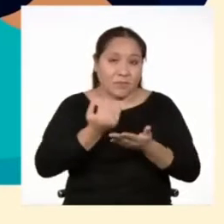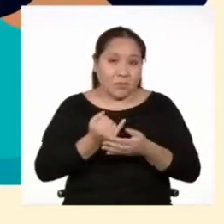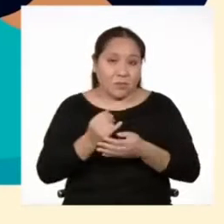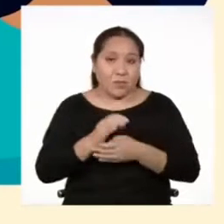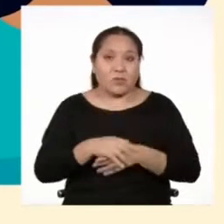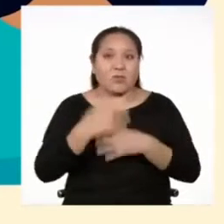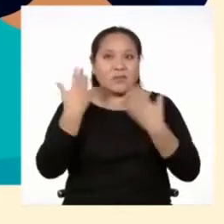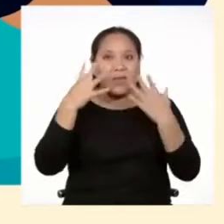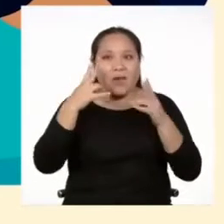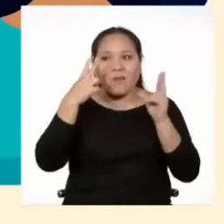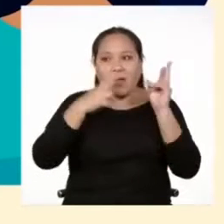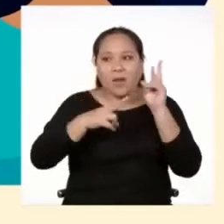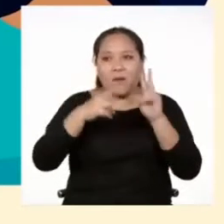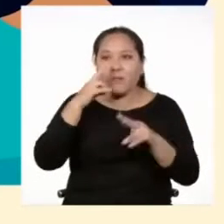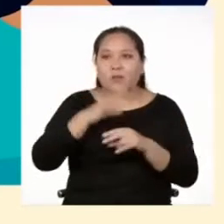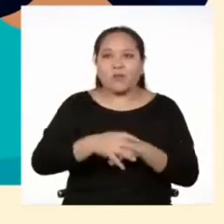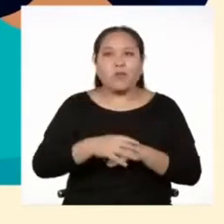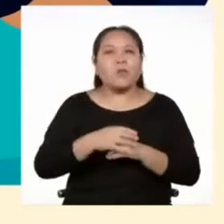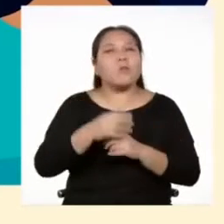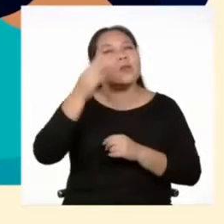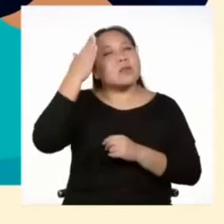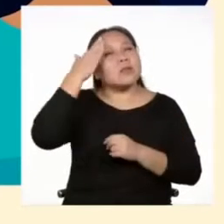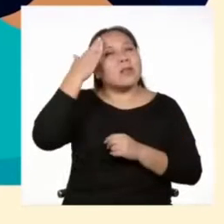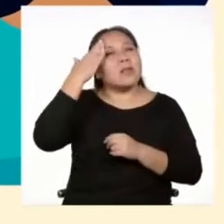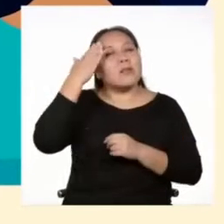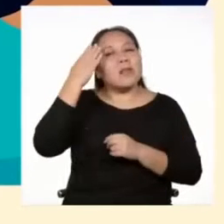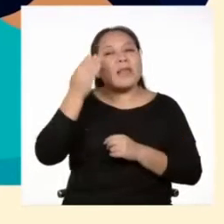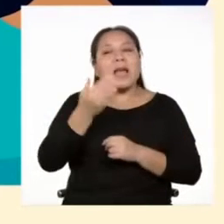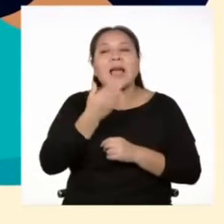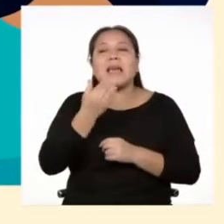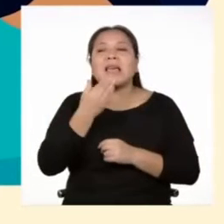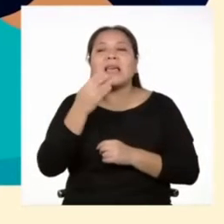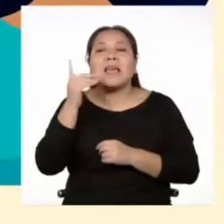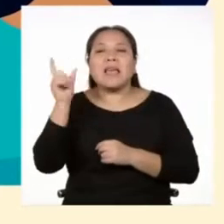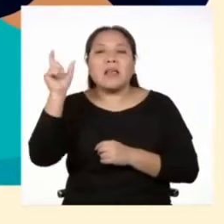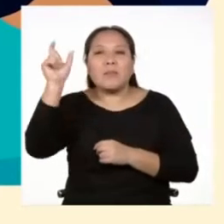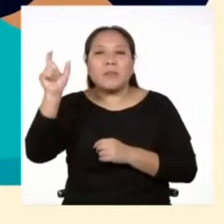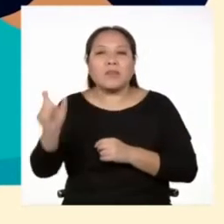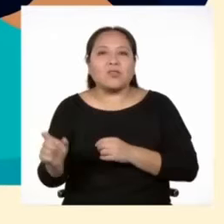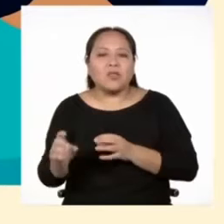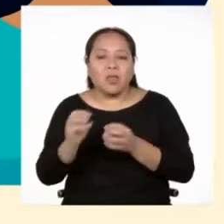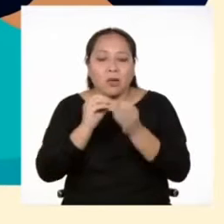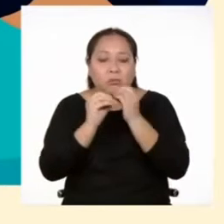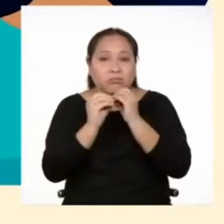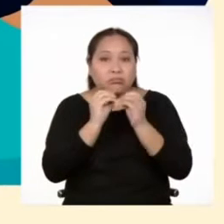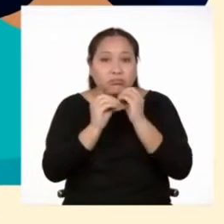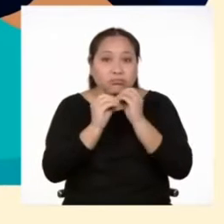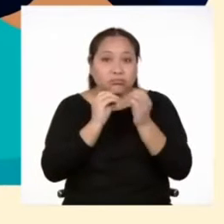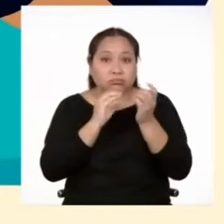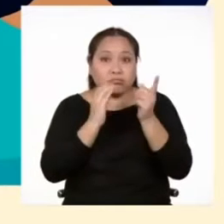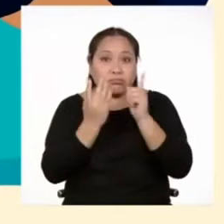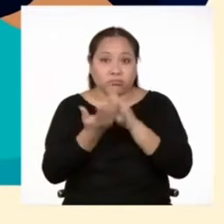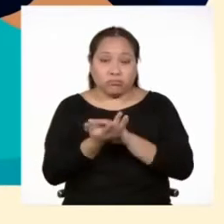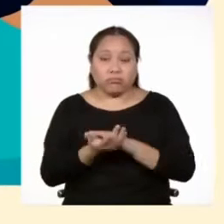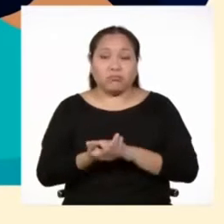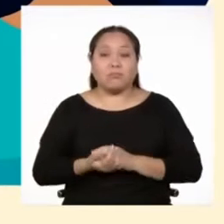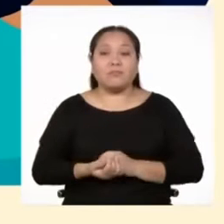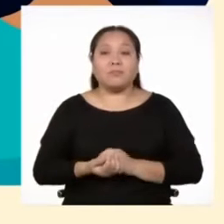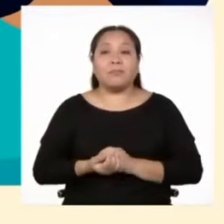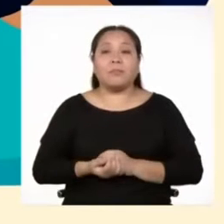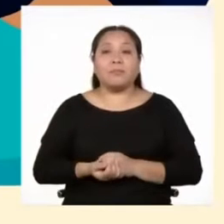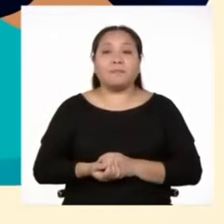vimos por qué es útil prestar atención a la adecuación del texto a la situación comunicativa.